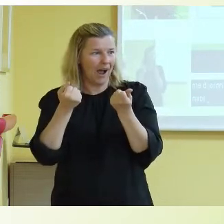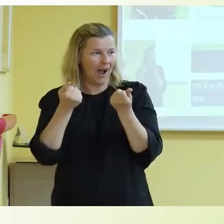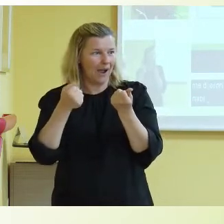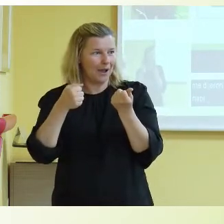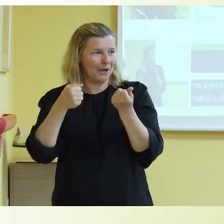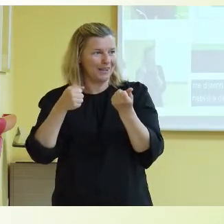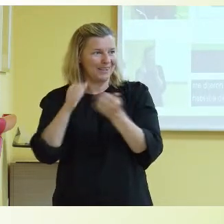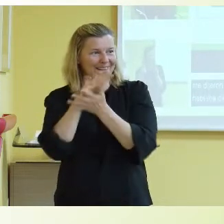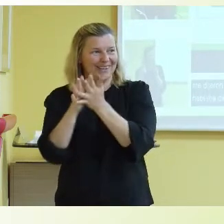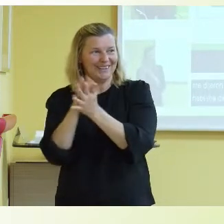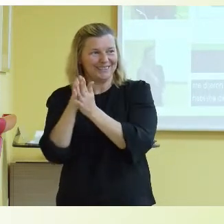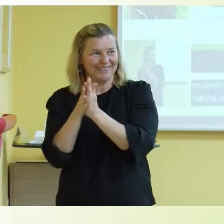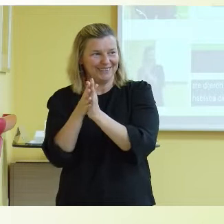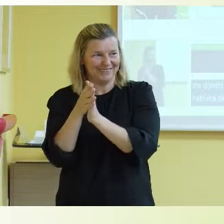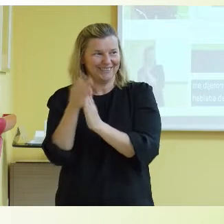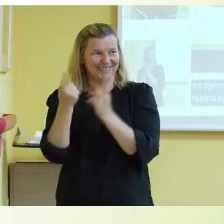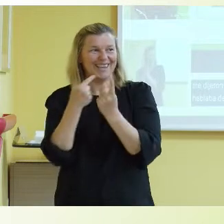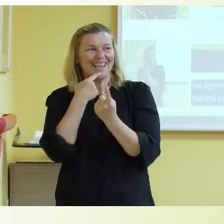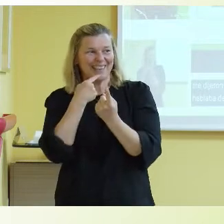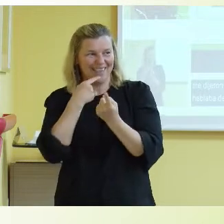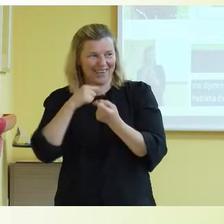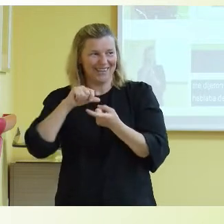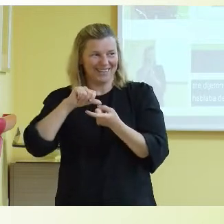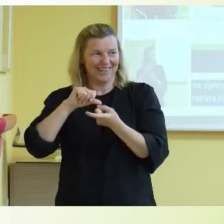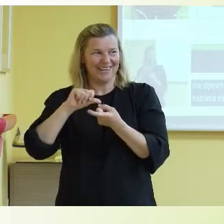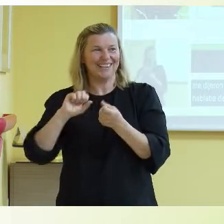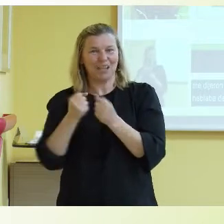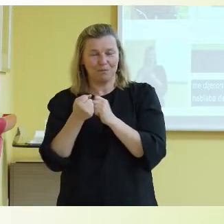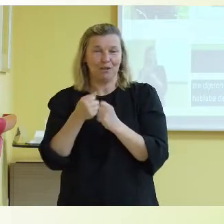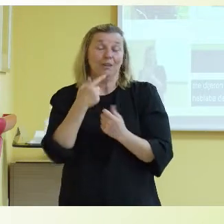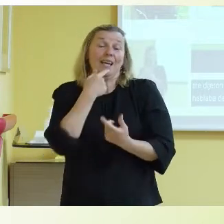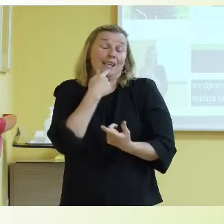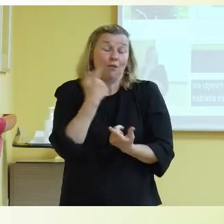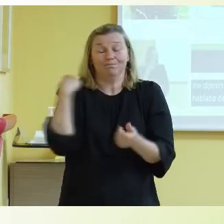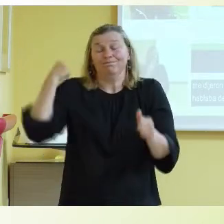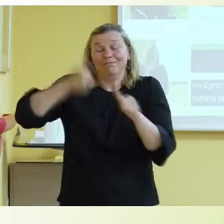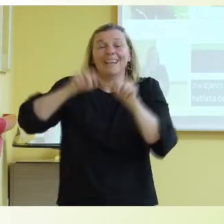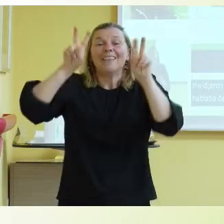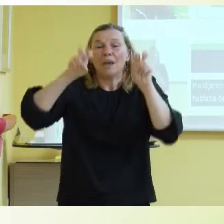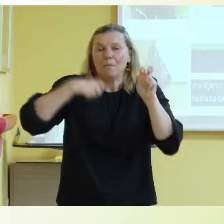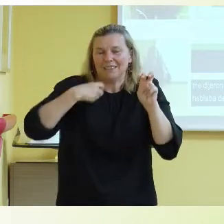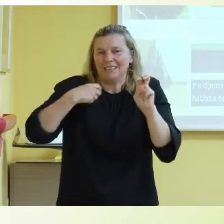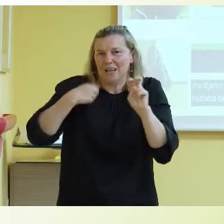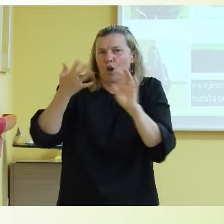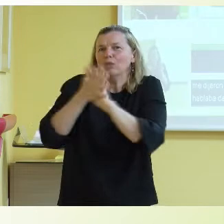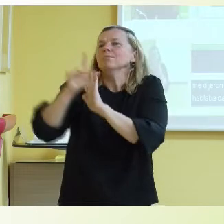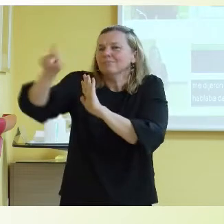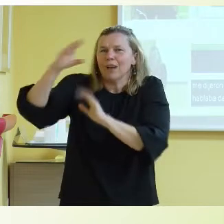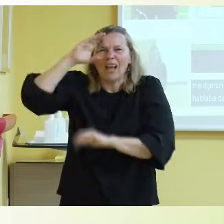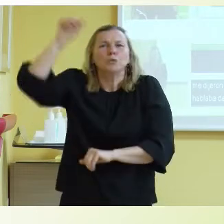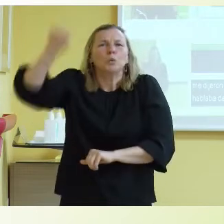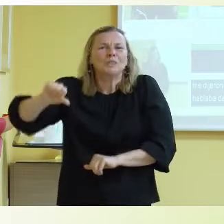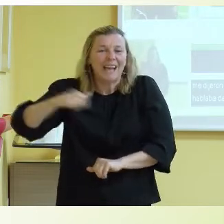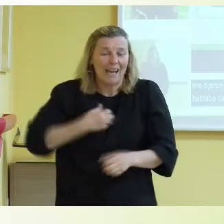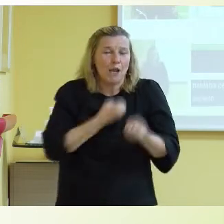otros ponentes, porque simplemente hago una presentación general, pero ellos... En aquellos temas que van a tocar ellos, hacerles caso a ellos, olvidaros de lo que yo